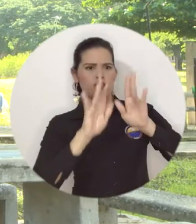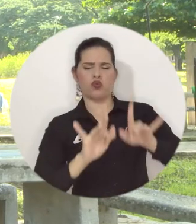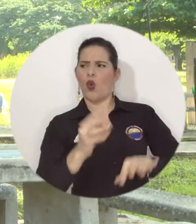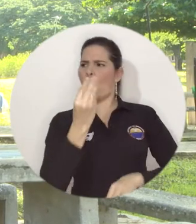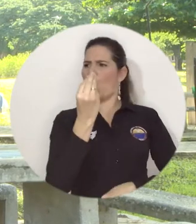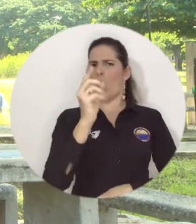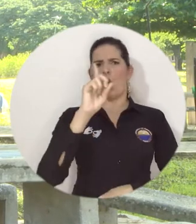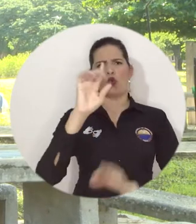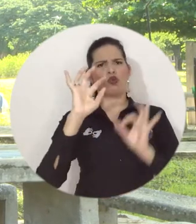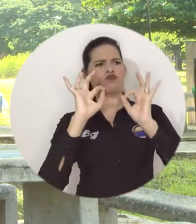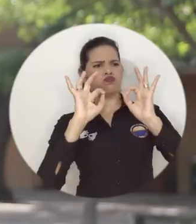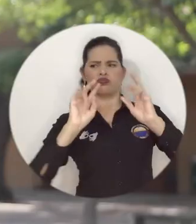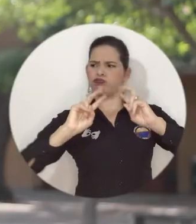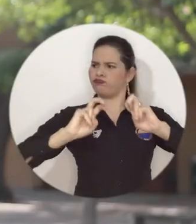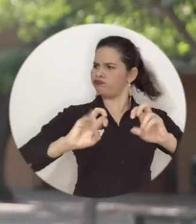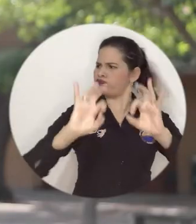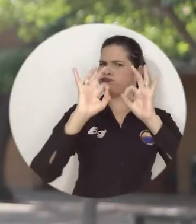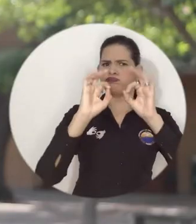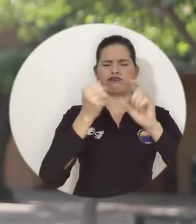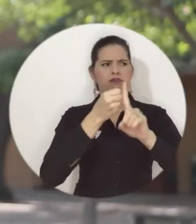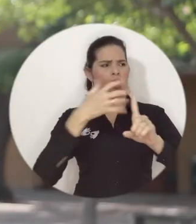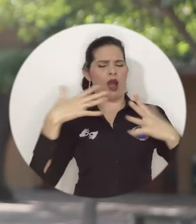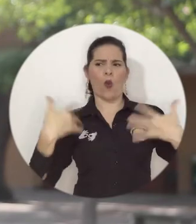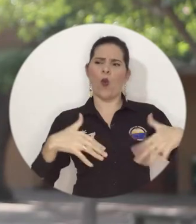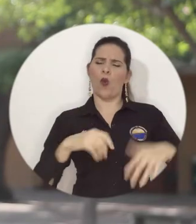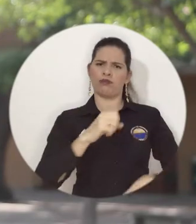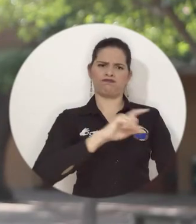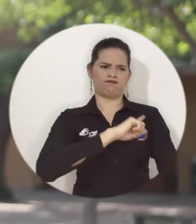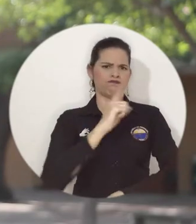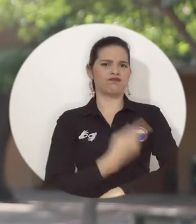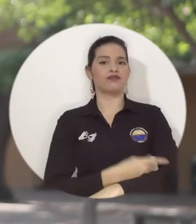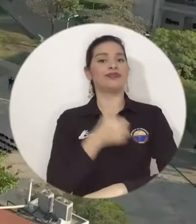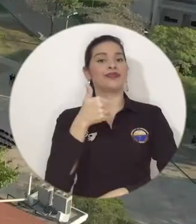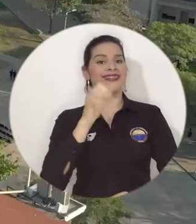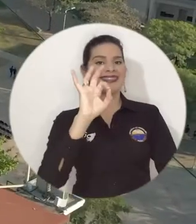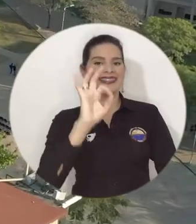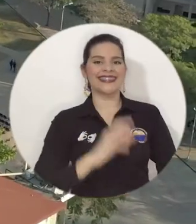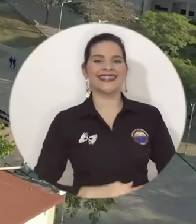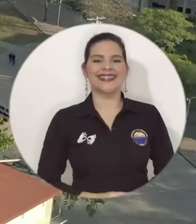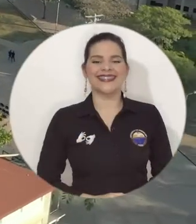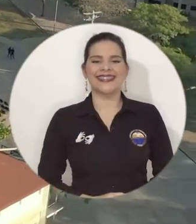esta la más alta calificación de una investigación en términos de impacto.